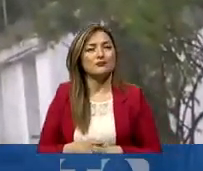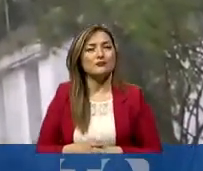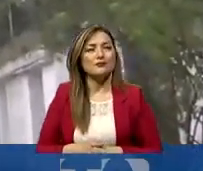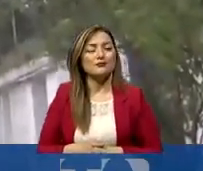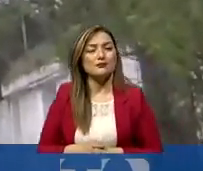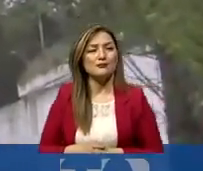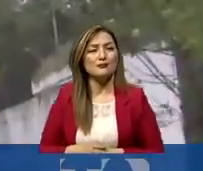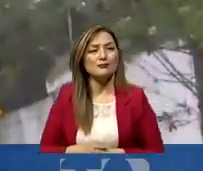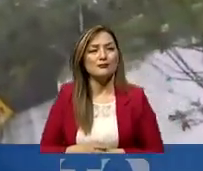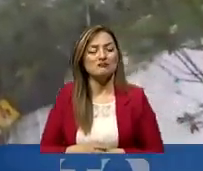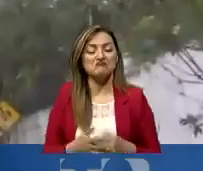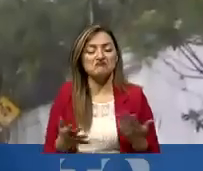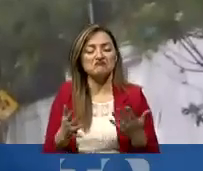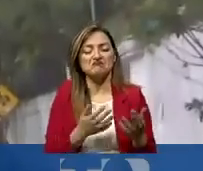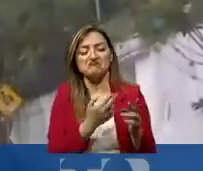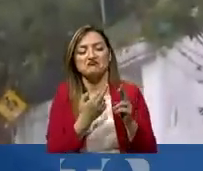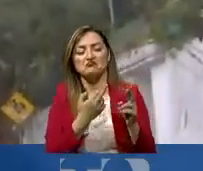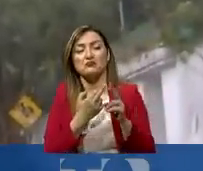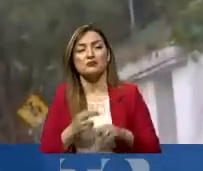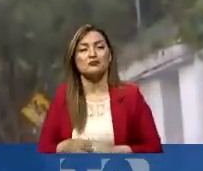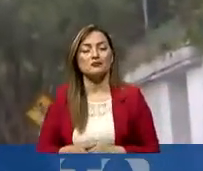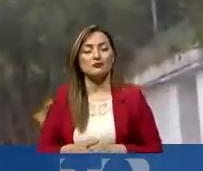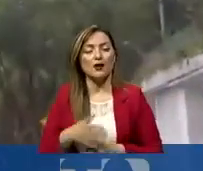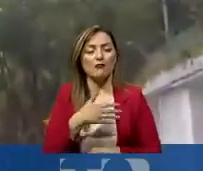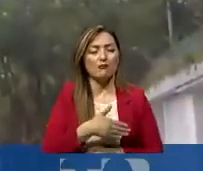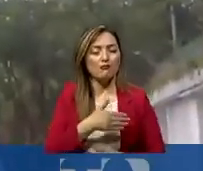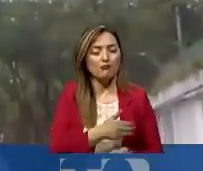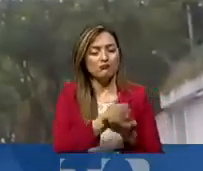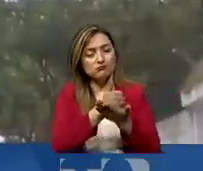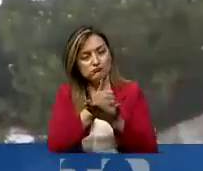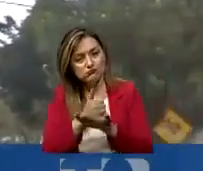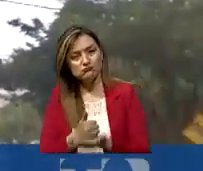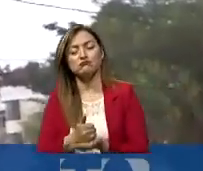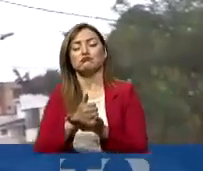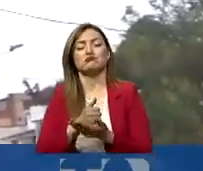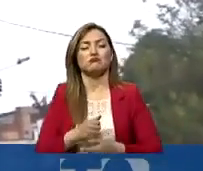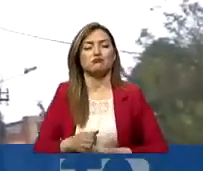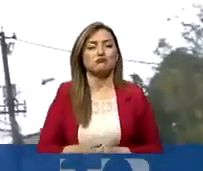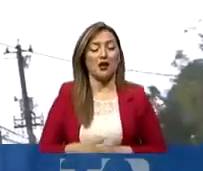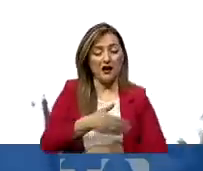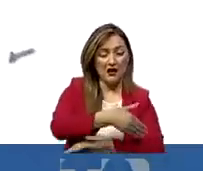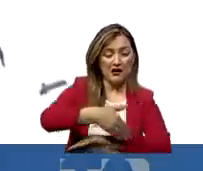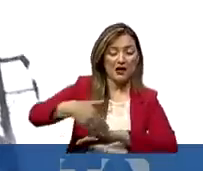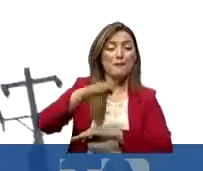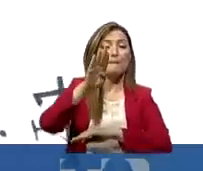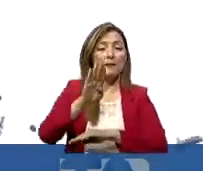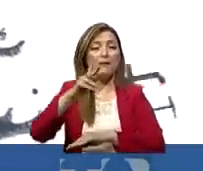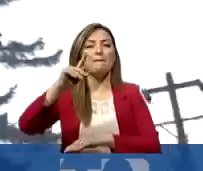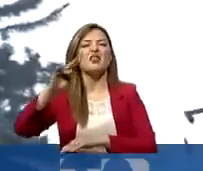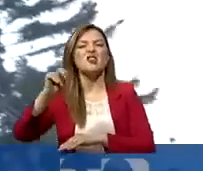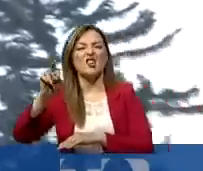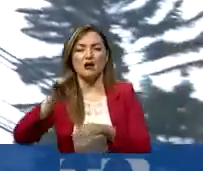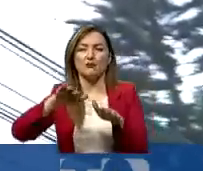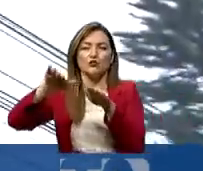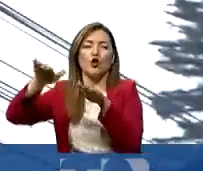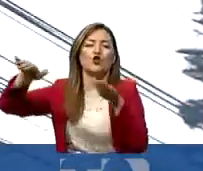poste de aquí se encuentra dañado. Entonces, esa luz, si por favor nos pueden ayudar y hacer algo, porque no solamente es la calle B de aquí del Pinar Alto, sino todo